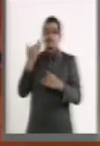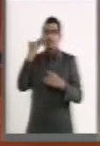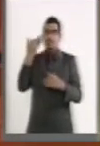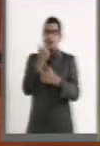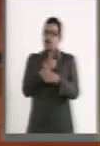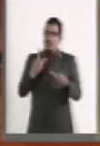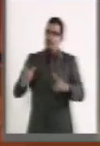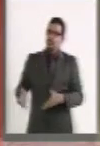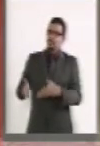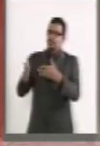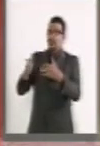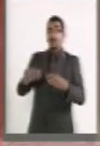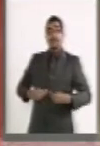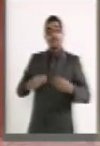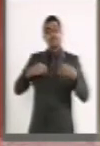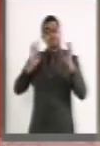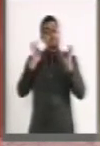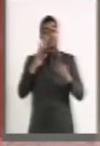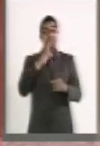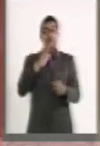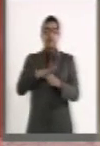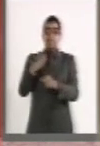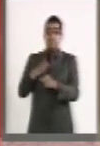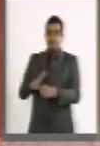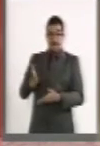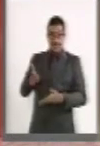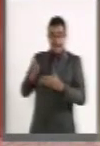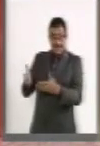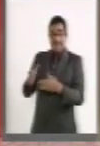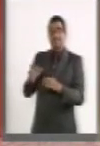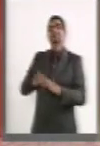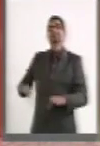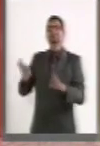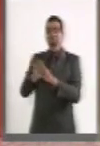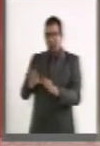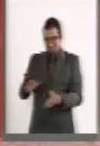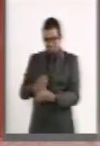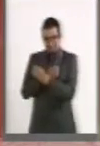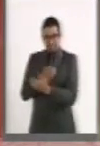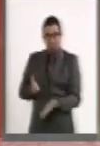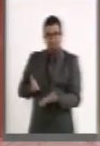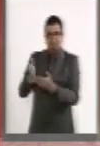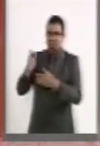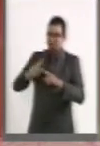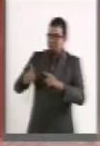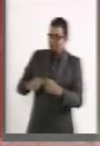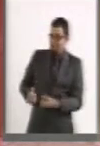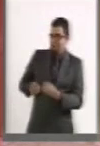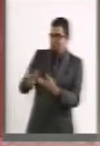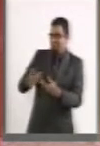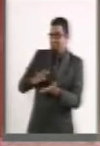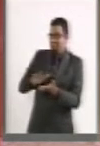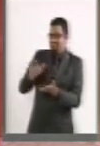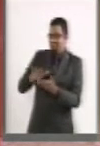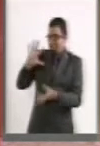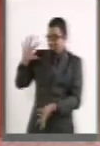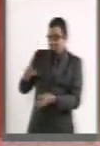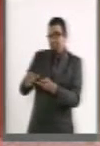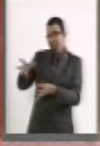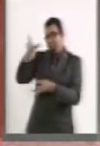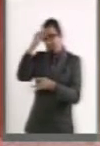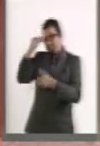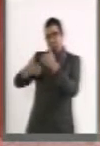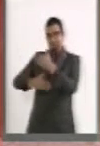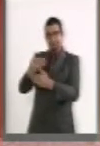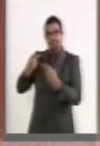mejor calidad de vida. Esta opción requiere una oferta de actividad educativa variada a fin de continuar y ampliar el desarrollo de los